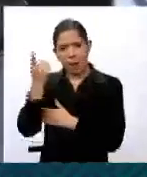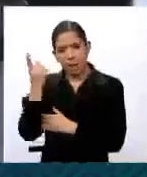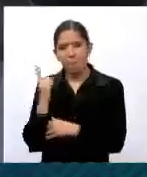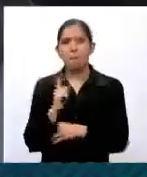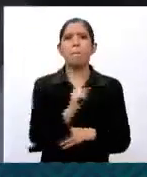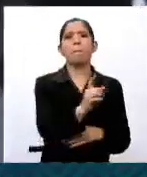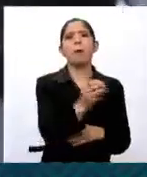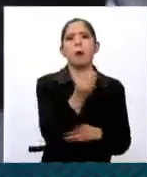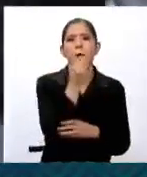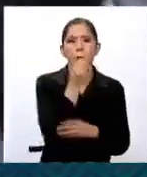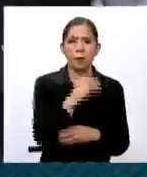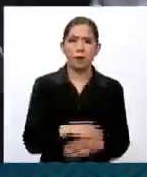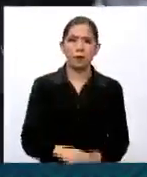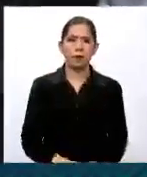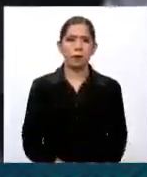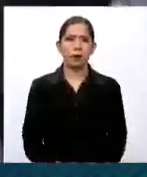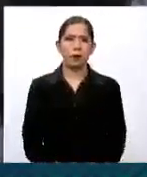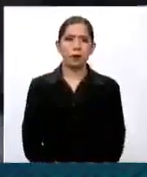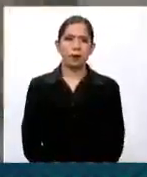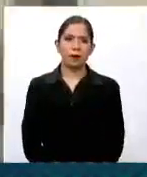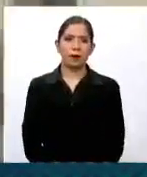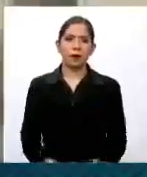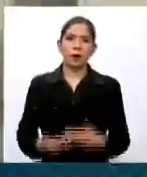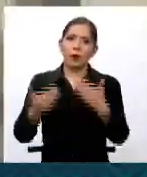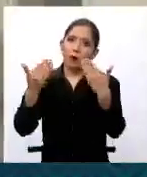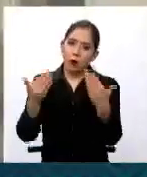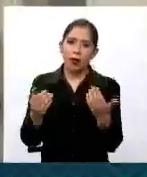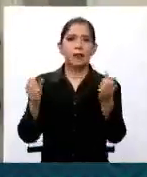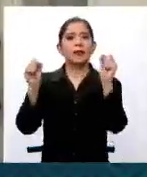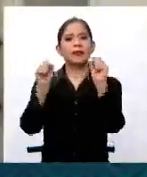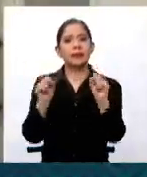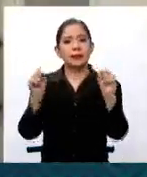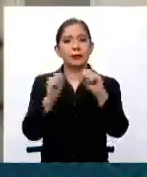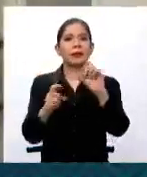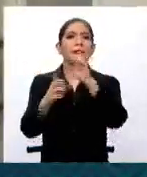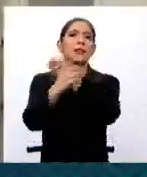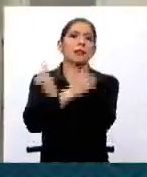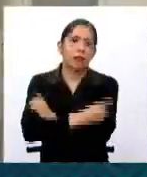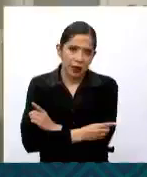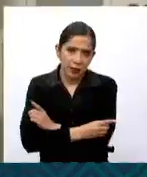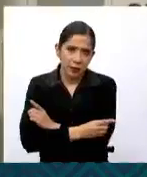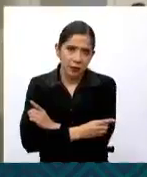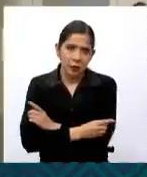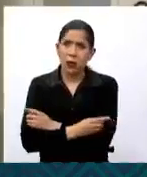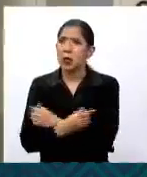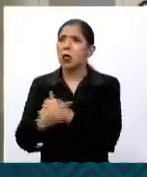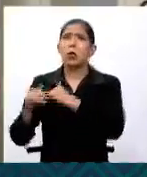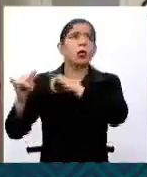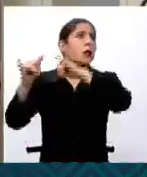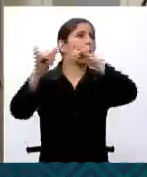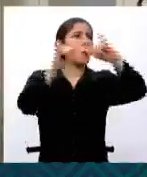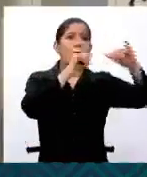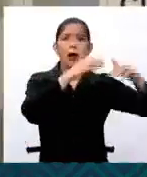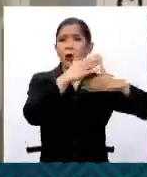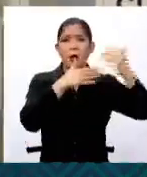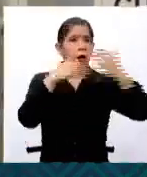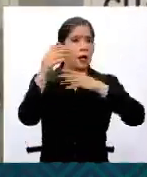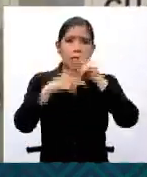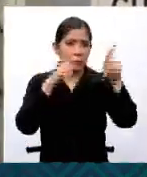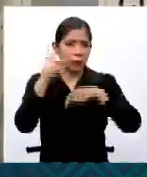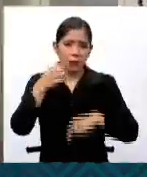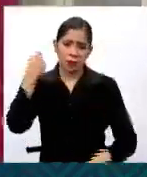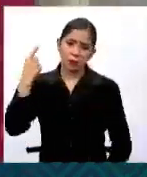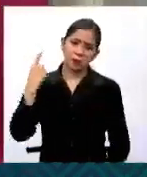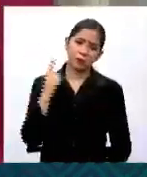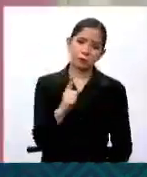Catacora. Que era su día sábado de descanso y que él ha venido como cualquier cliente a servirse